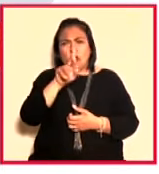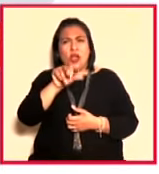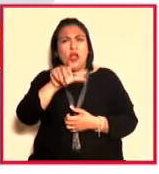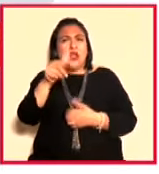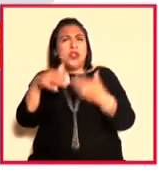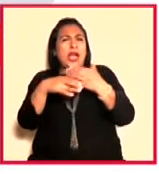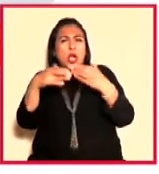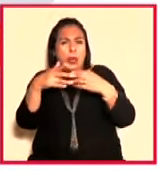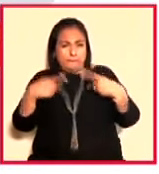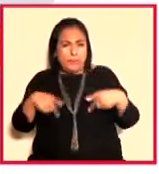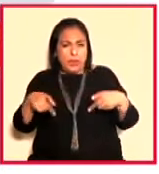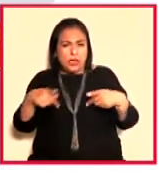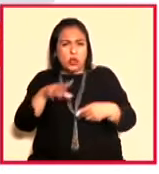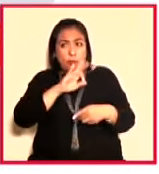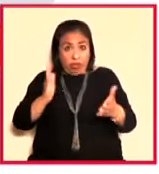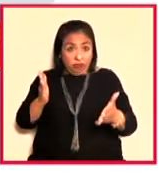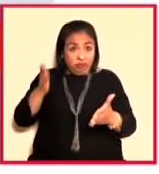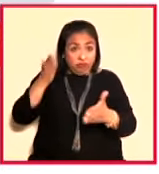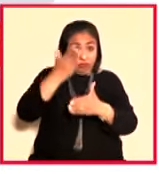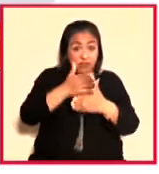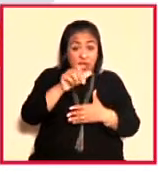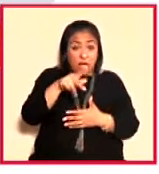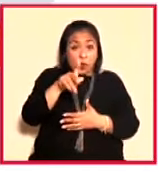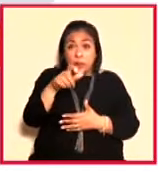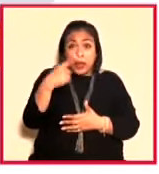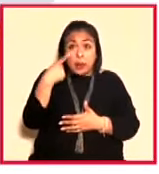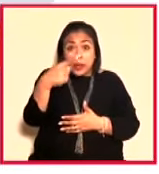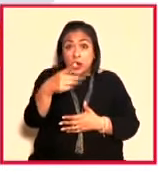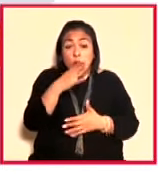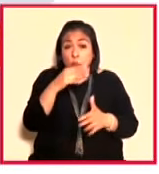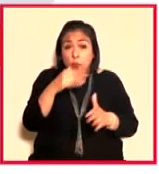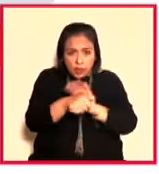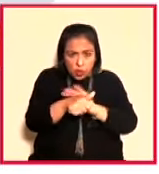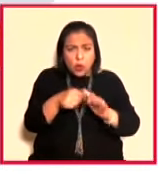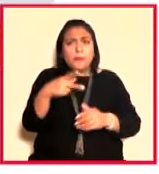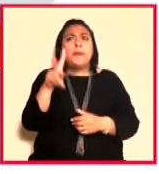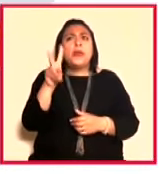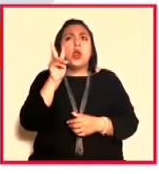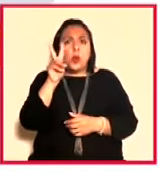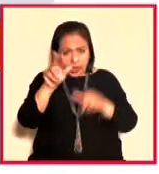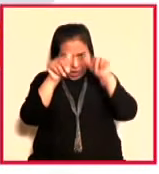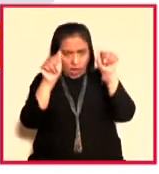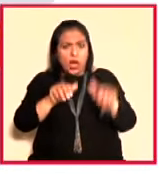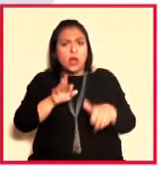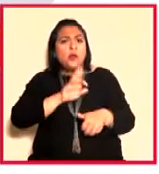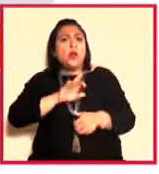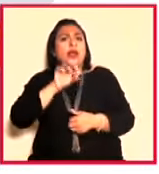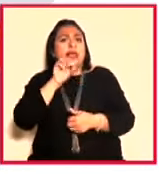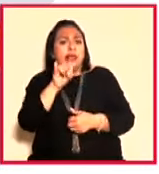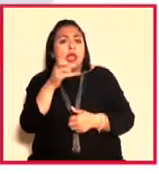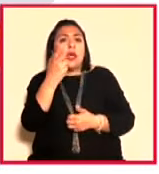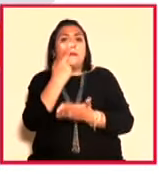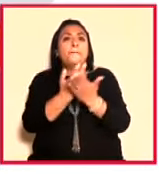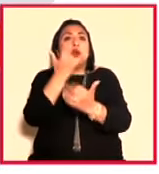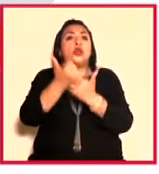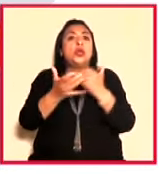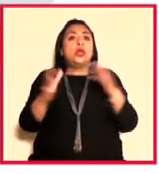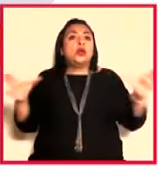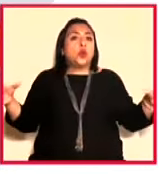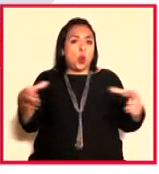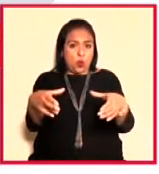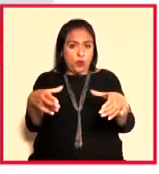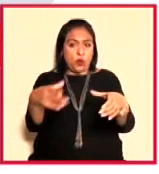puede llegar a Akumal y solo puede ver las tortugas, pero también puedes ver arte. Y es un proyecto de la comunidad.